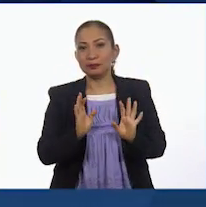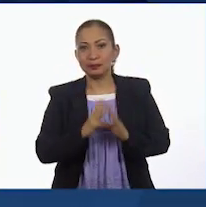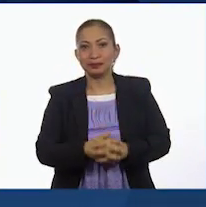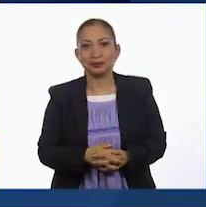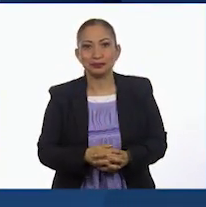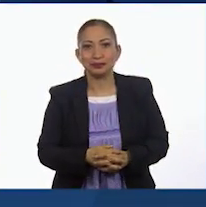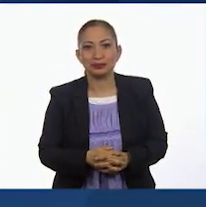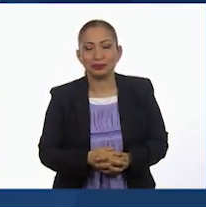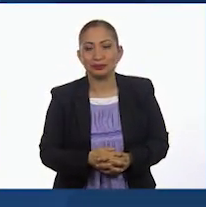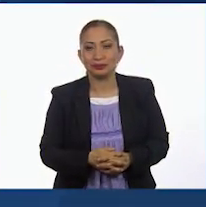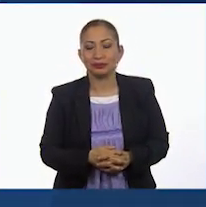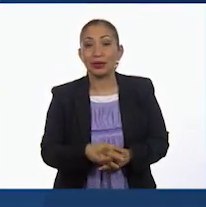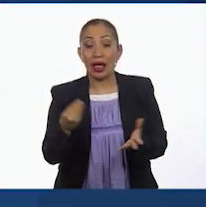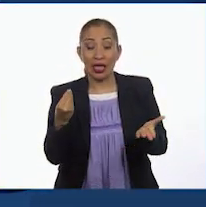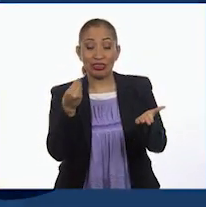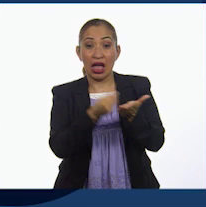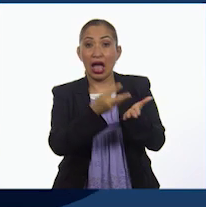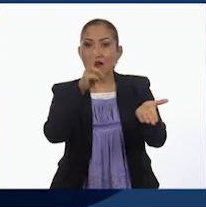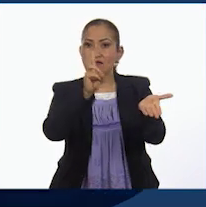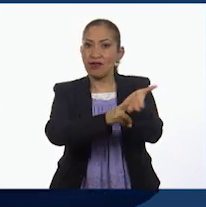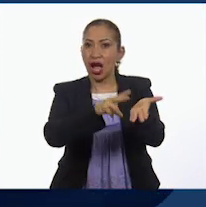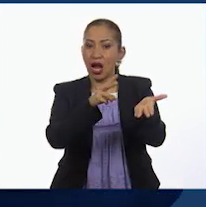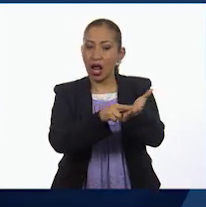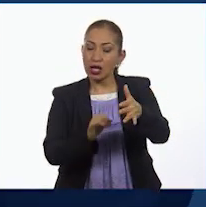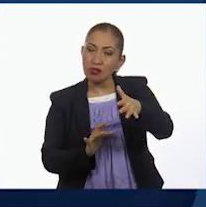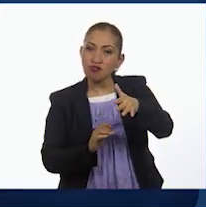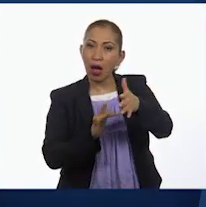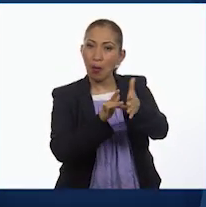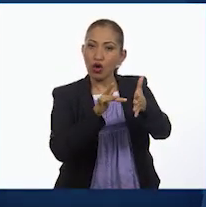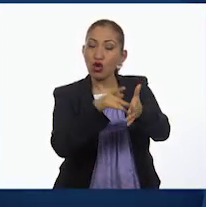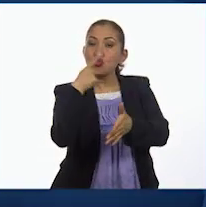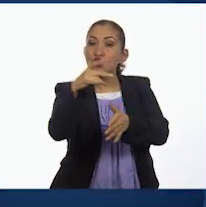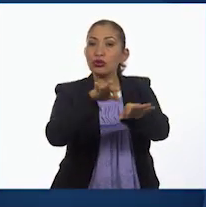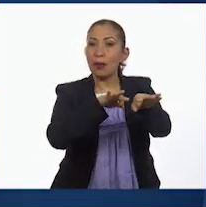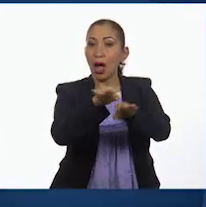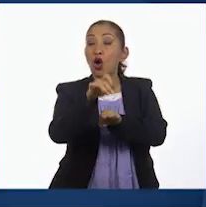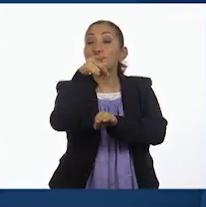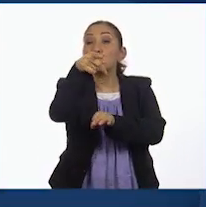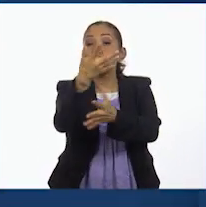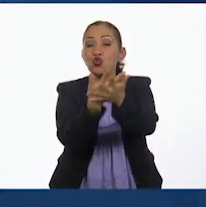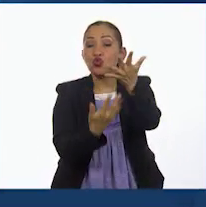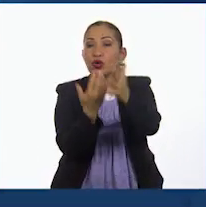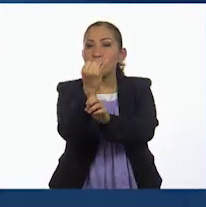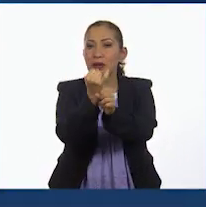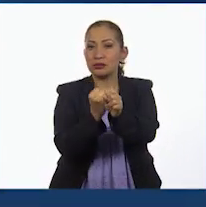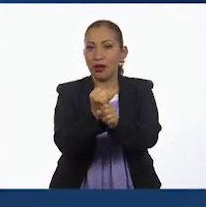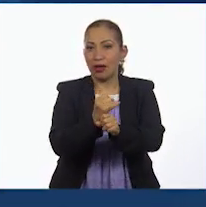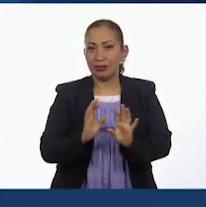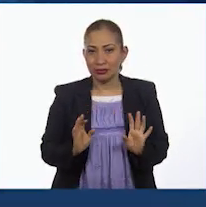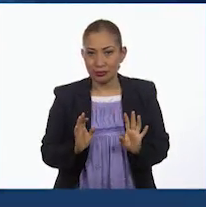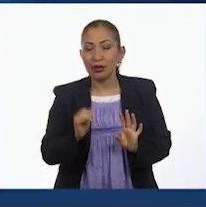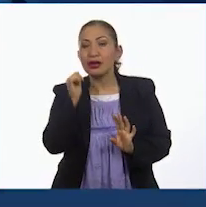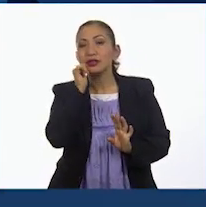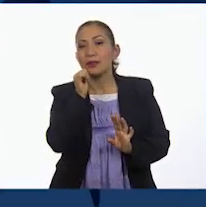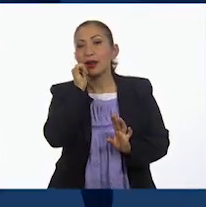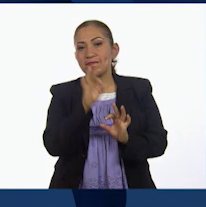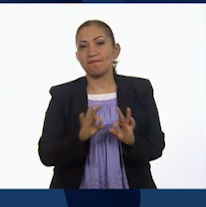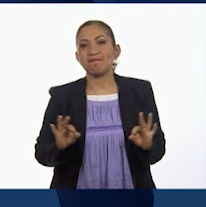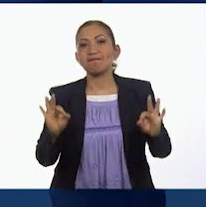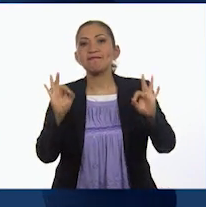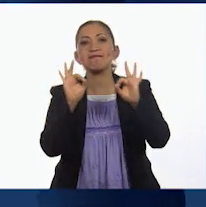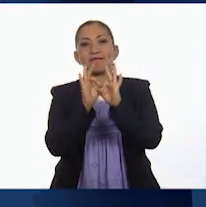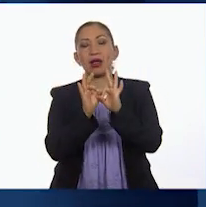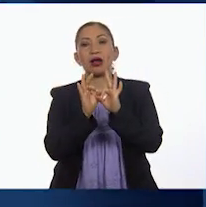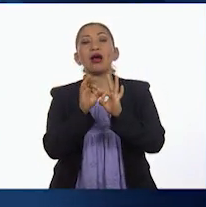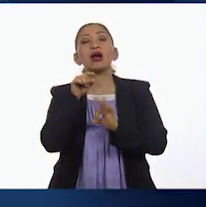investigación. Otorgan validez y vigor a los trabajos de investigación. Entonces, aquí siempre va a ser